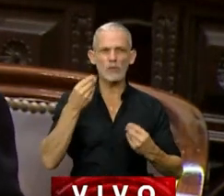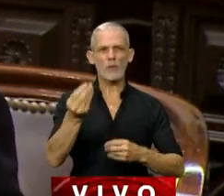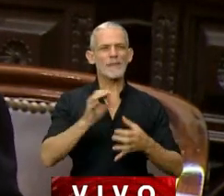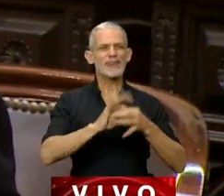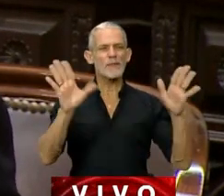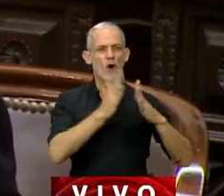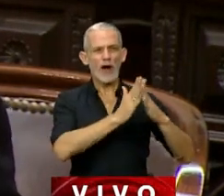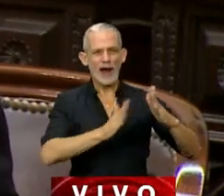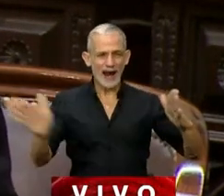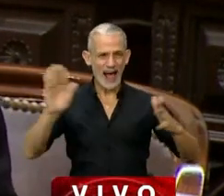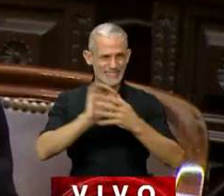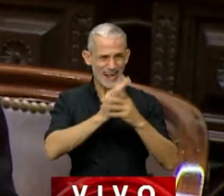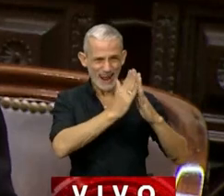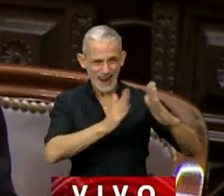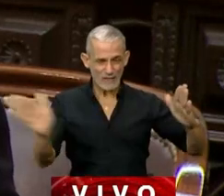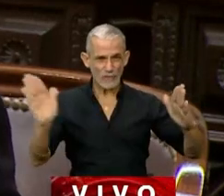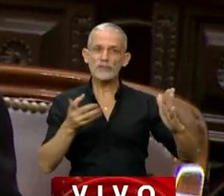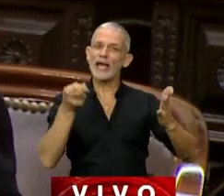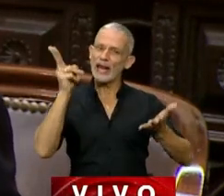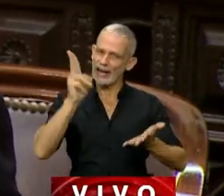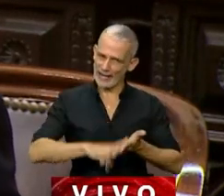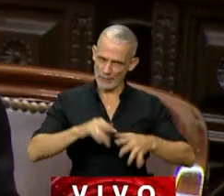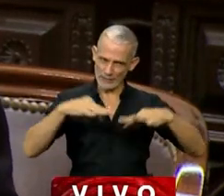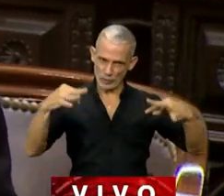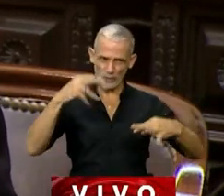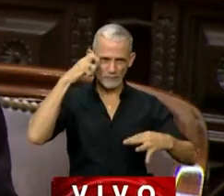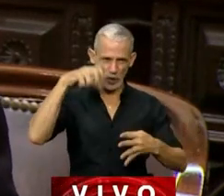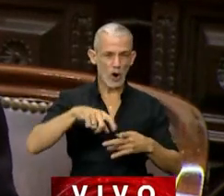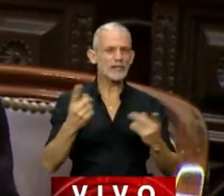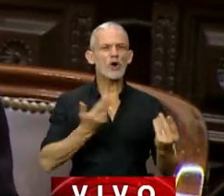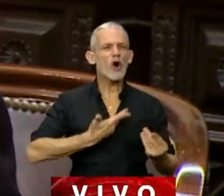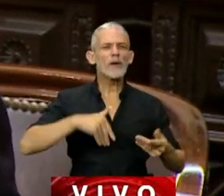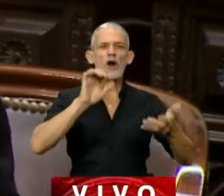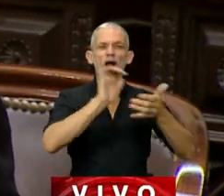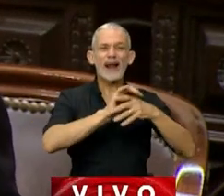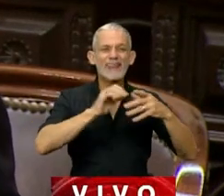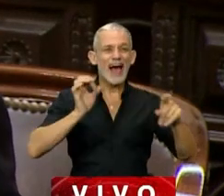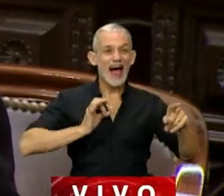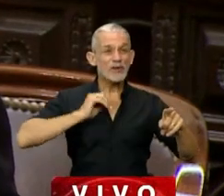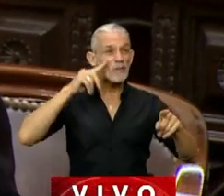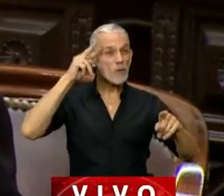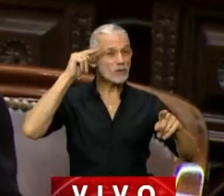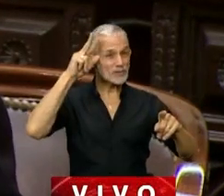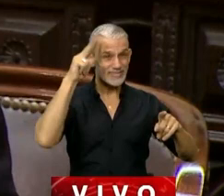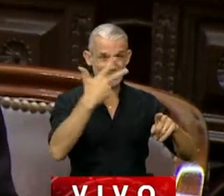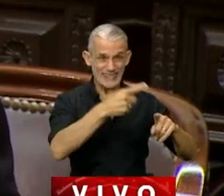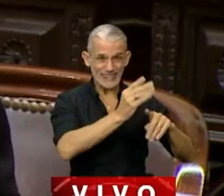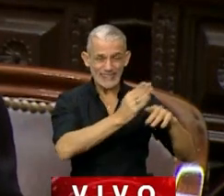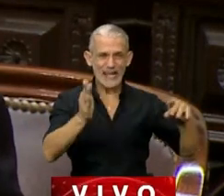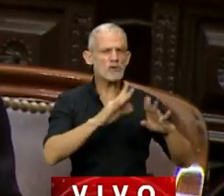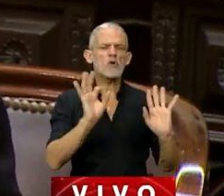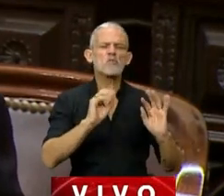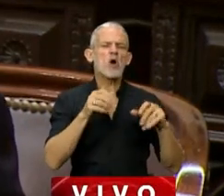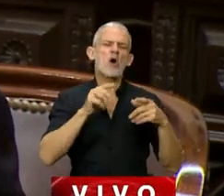vino la democracia, y lo voy a repetir una vez más en esta Cámara, el gobierno radical del año 83 no hablo